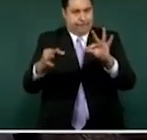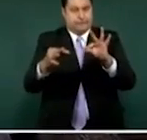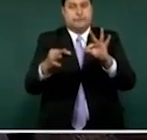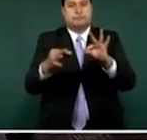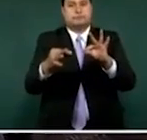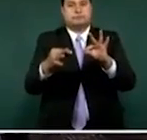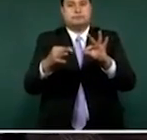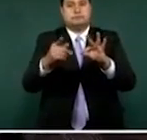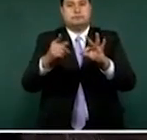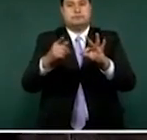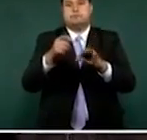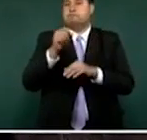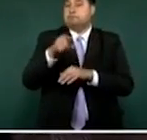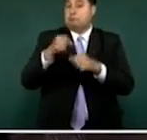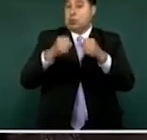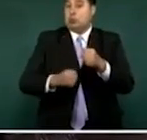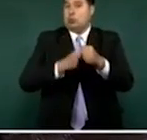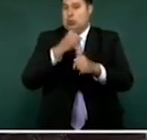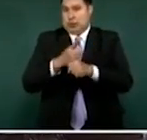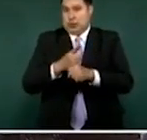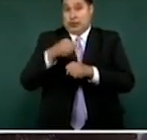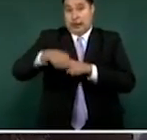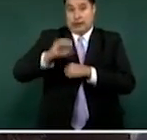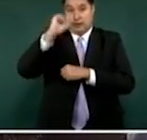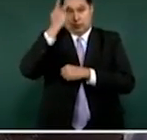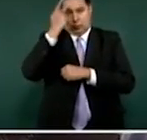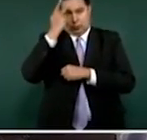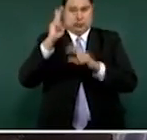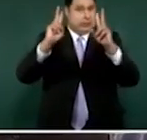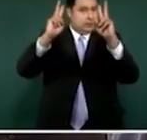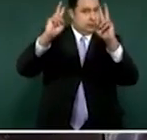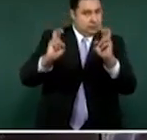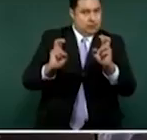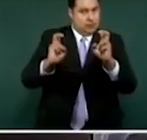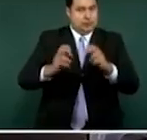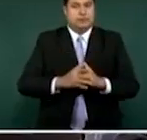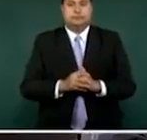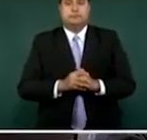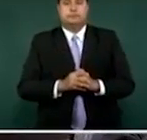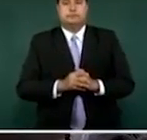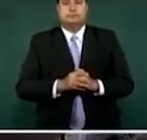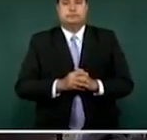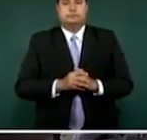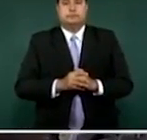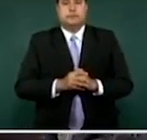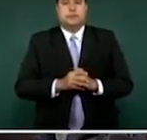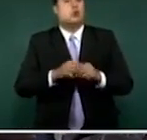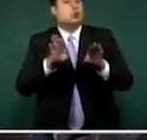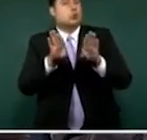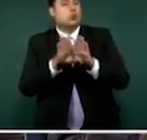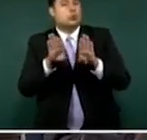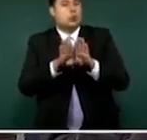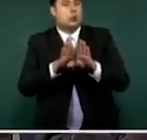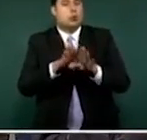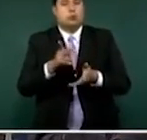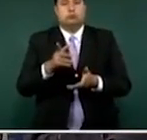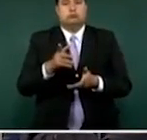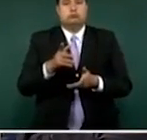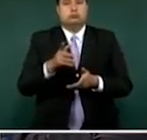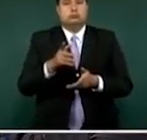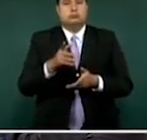de seguridad en San Luis Potosí y cómo